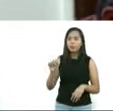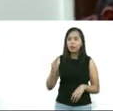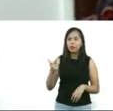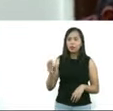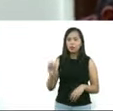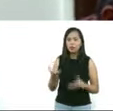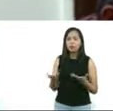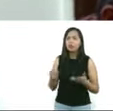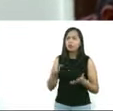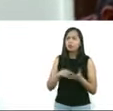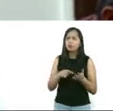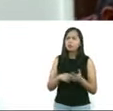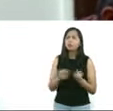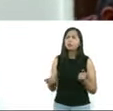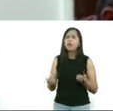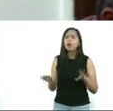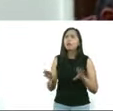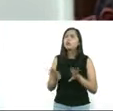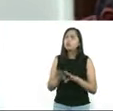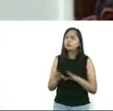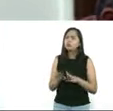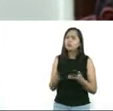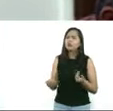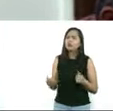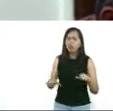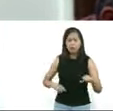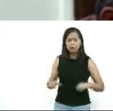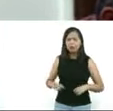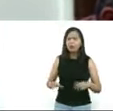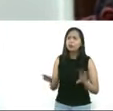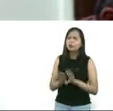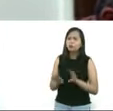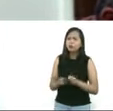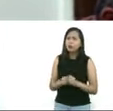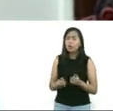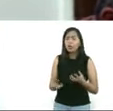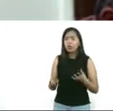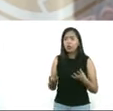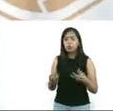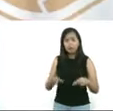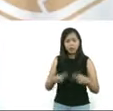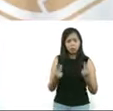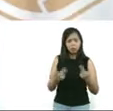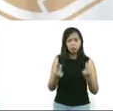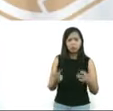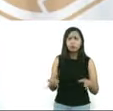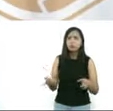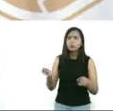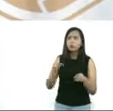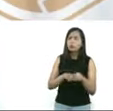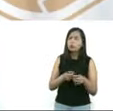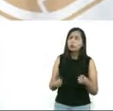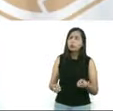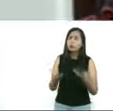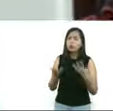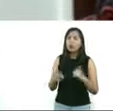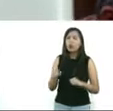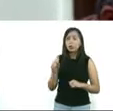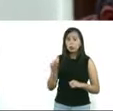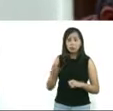preguntarle pues cómo va, cómo ha sido la recepción, cuántas personas o negocios han buscado inscribirse, se han incrementado